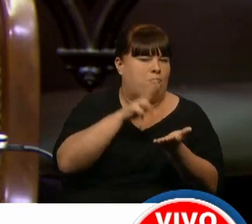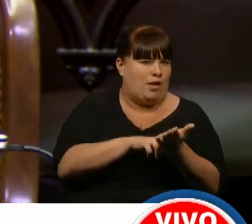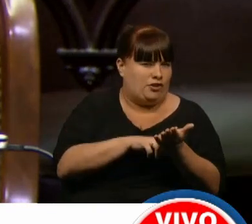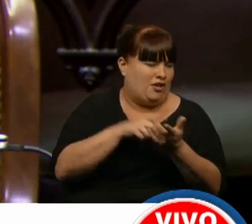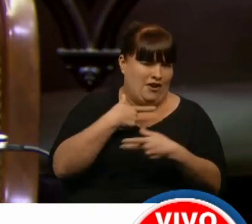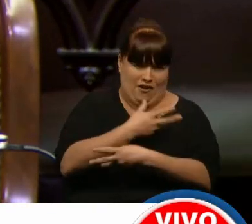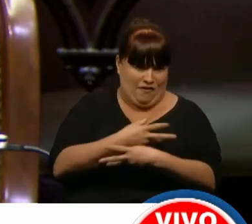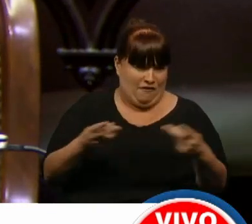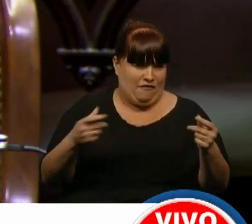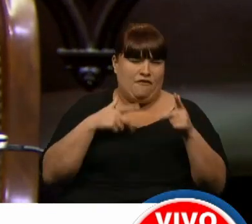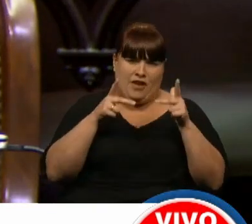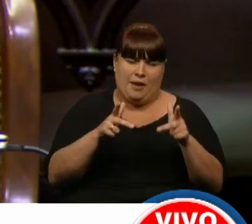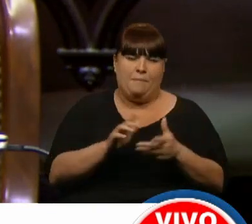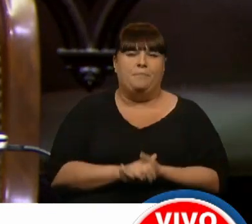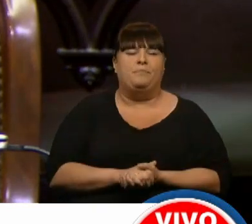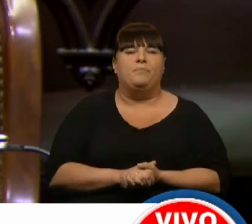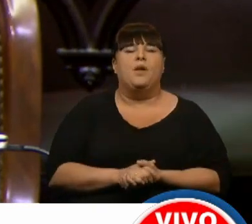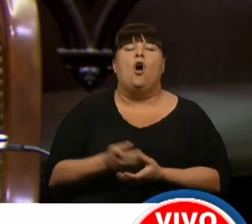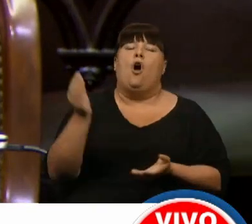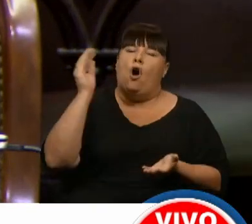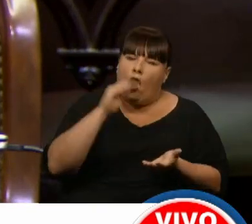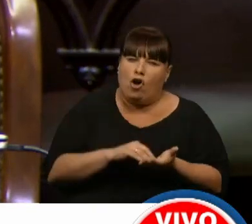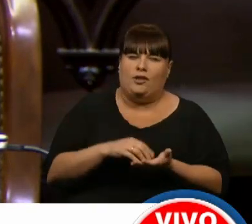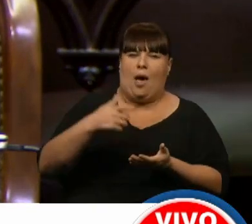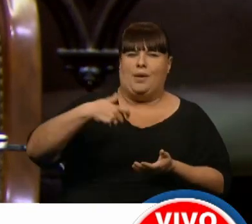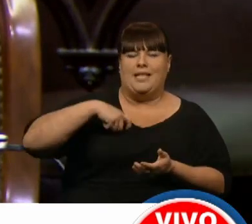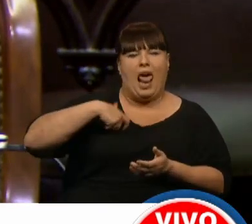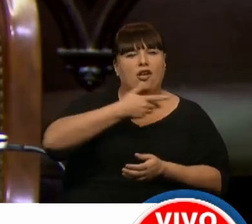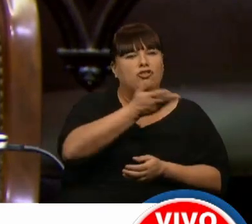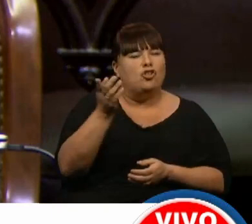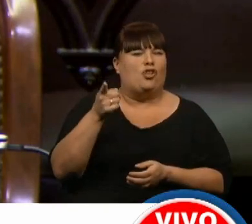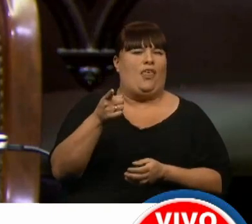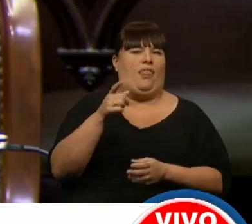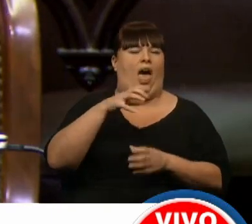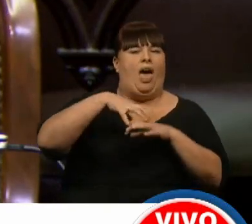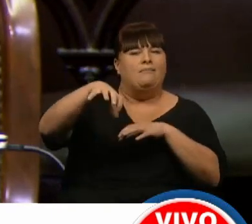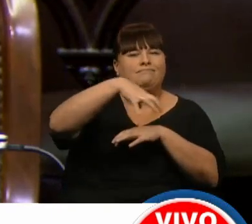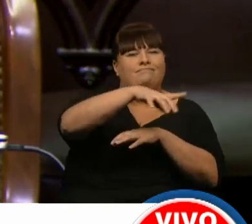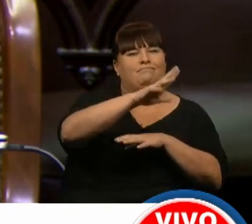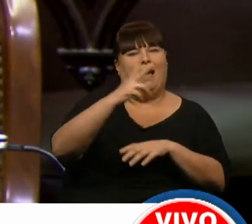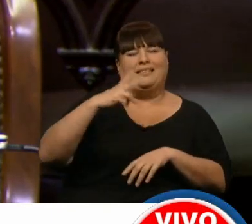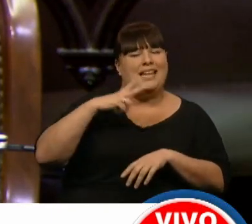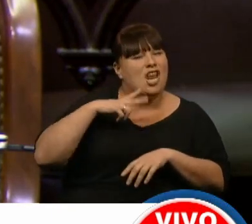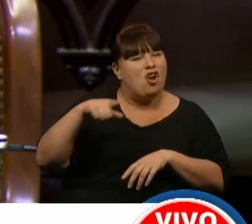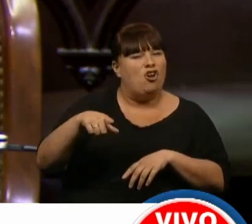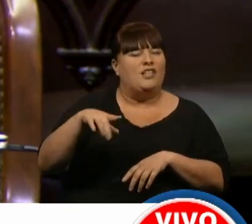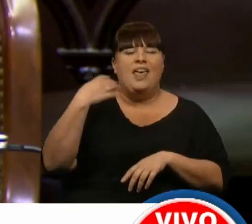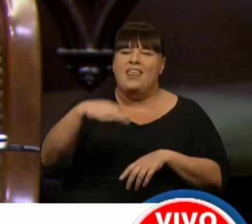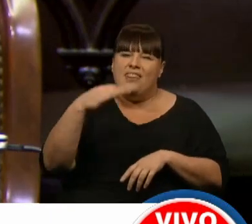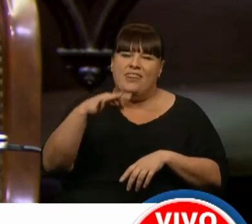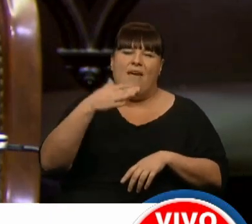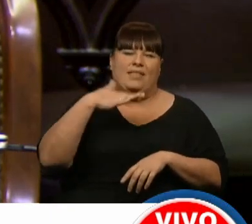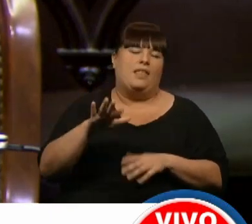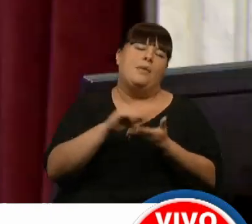para cerrar, digo que una vez más nuestra sociedad y los sectores más pudientes tienen que